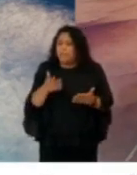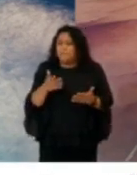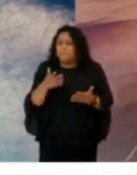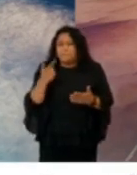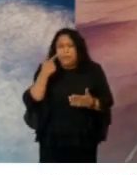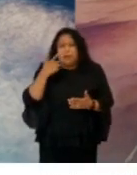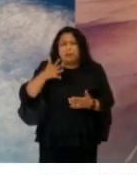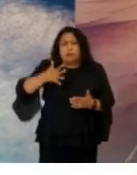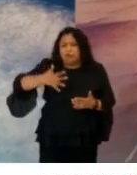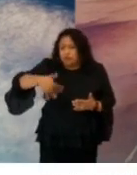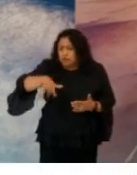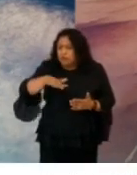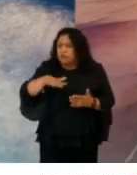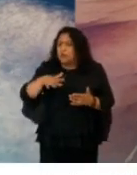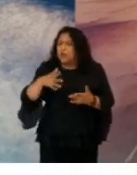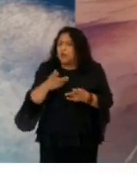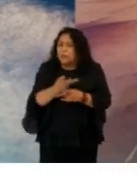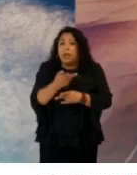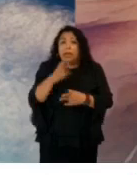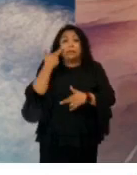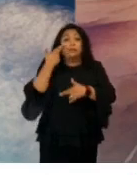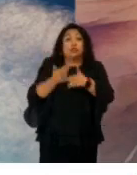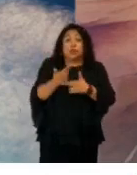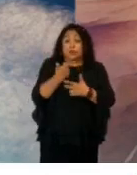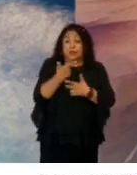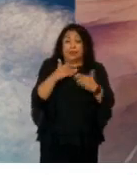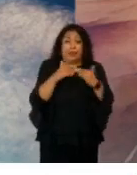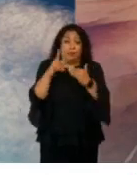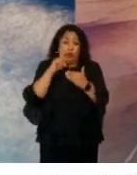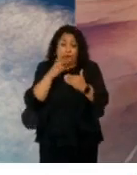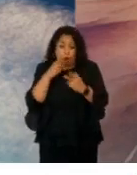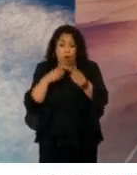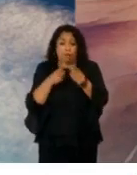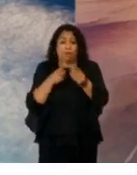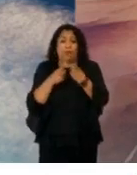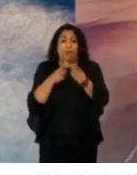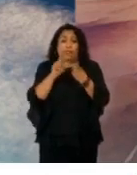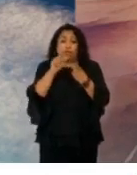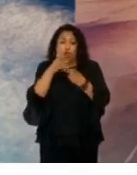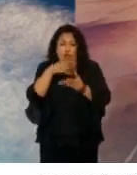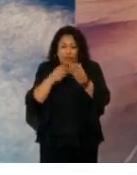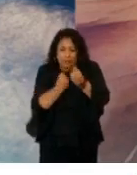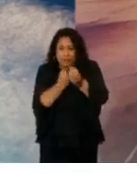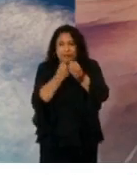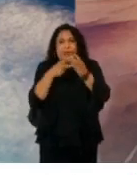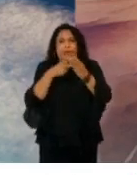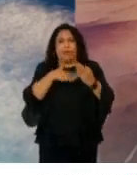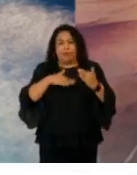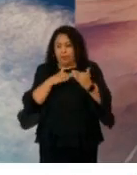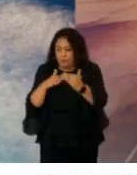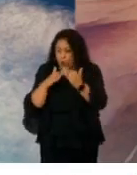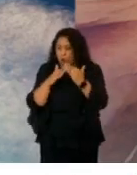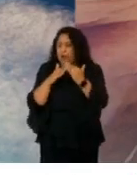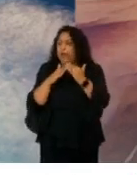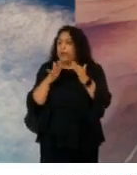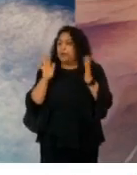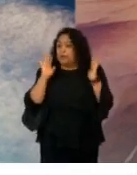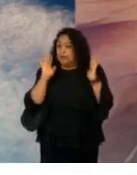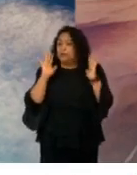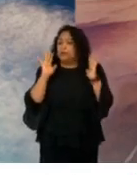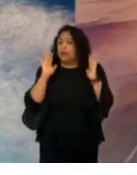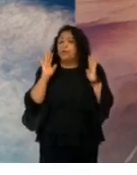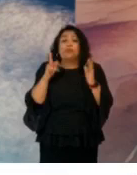que buscar la perspectiva de género, hay que hablar de sostenibilidad, hay que hablar de democracia, sin que sea como cada agenda por su lado, sino